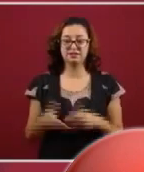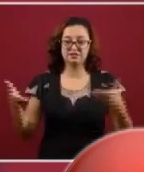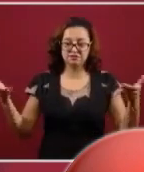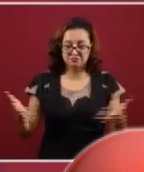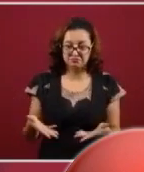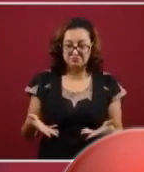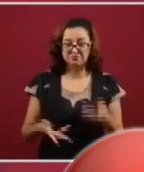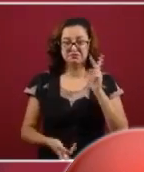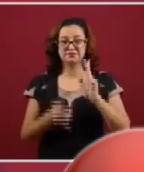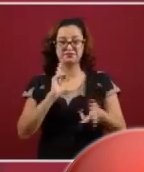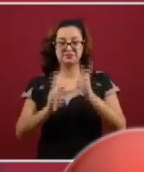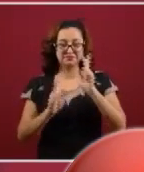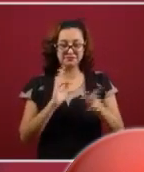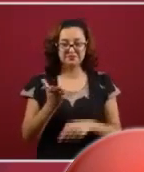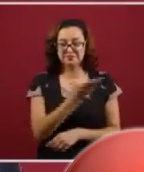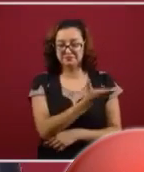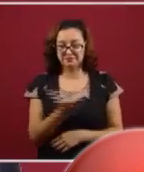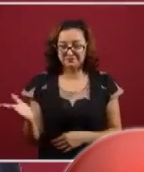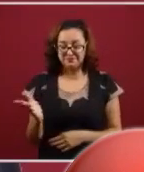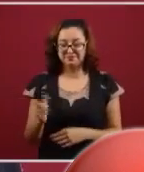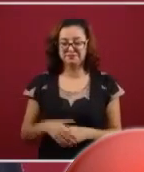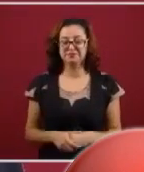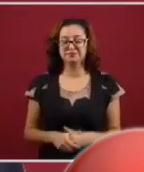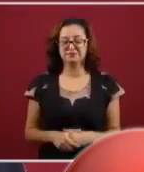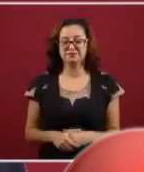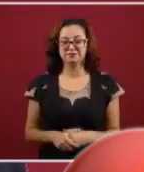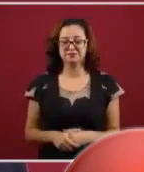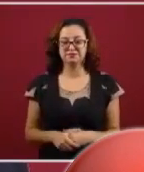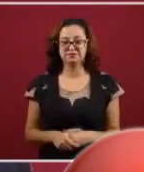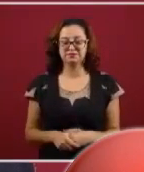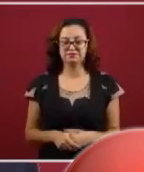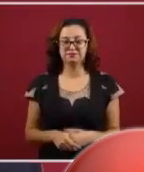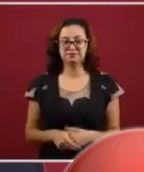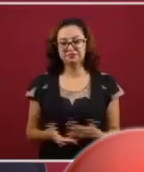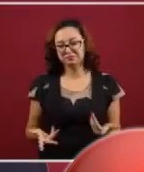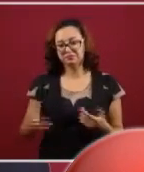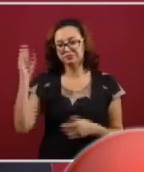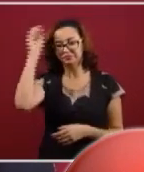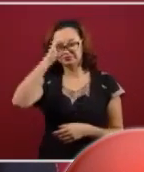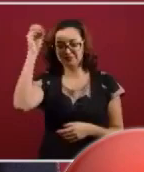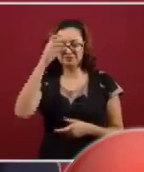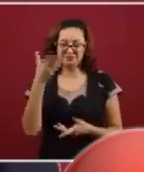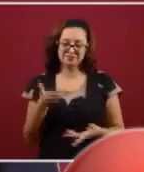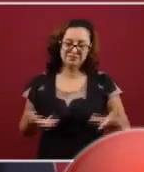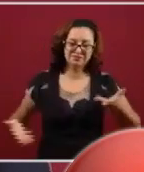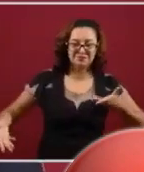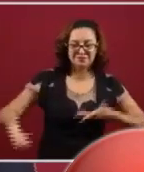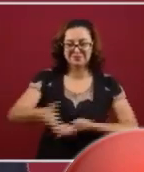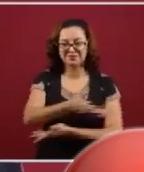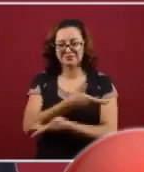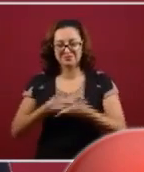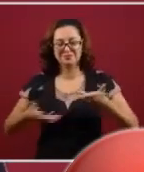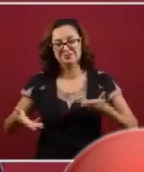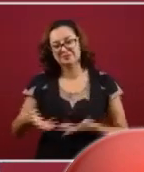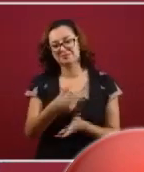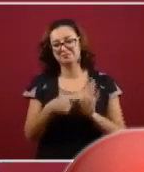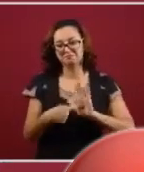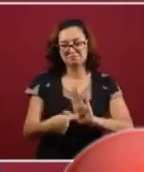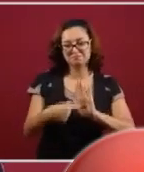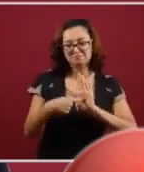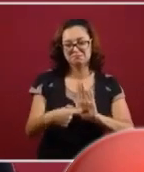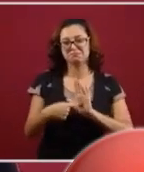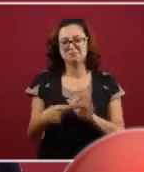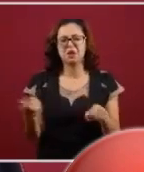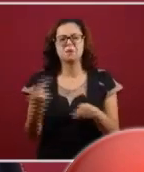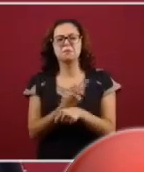converse con ustedes, que haya un intercambio de puntos de vista, que les exponga qué